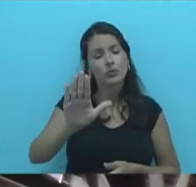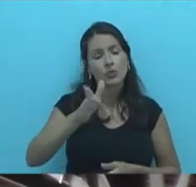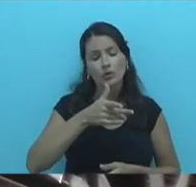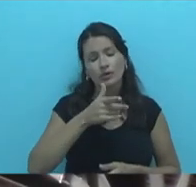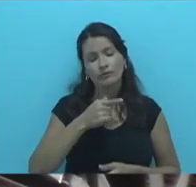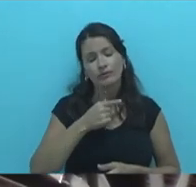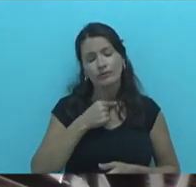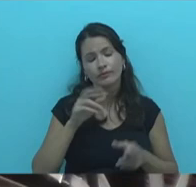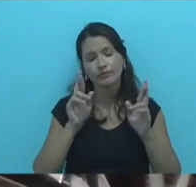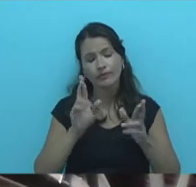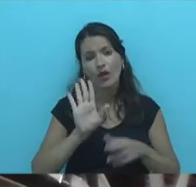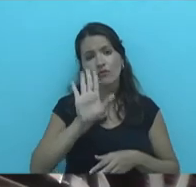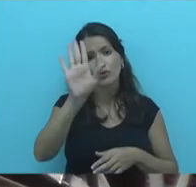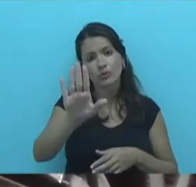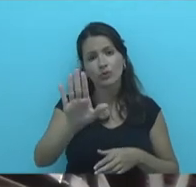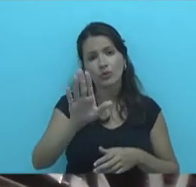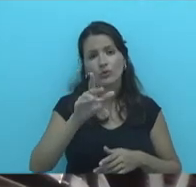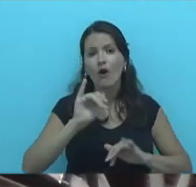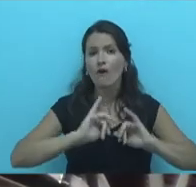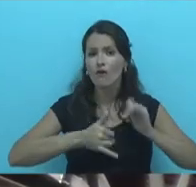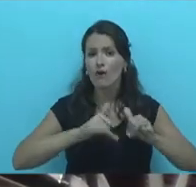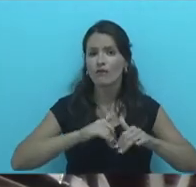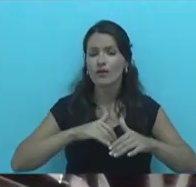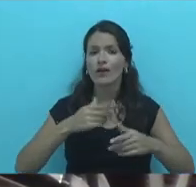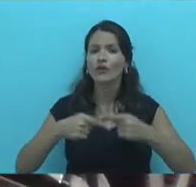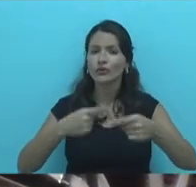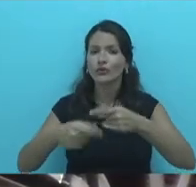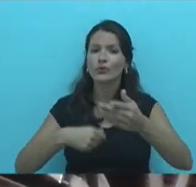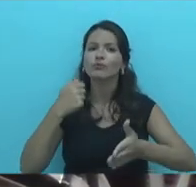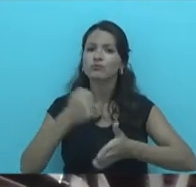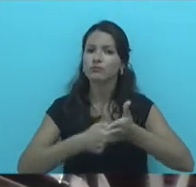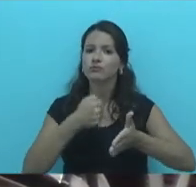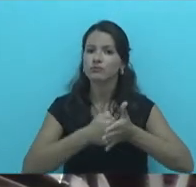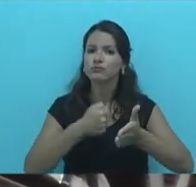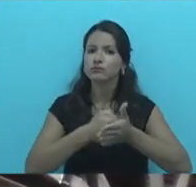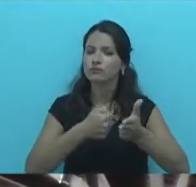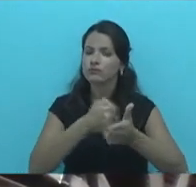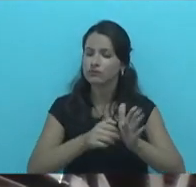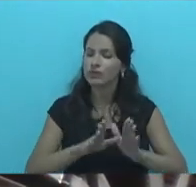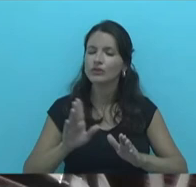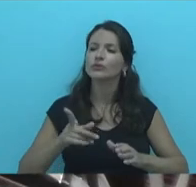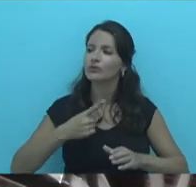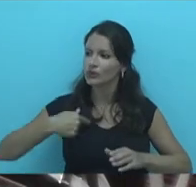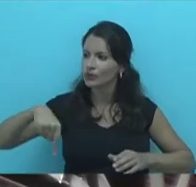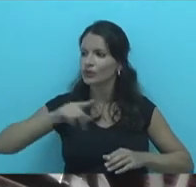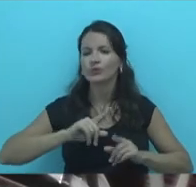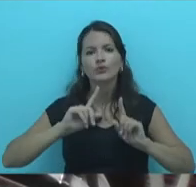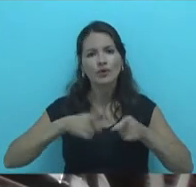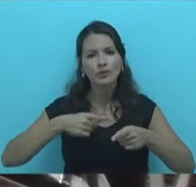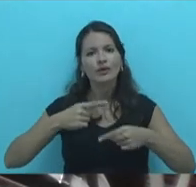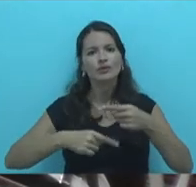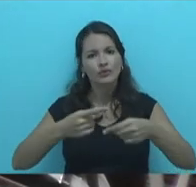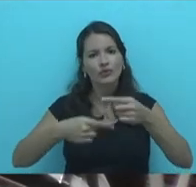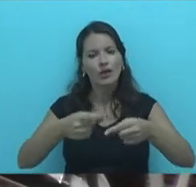generaciones sigan en esto, y nosotros seguiremos desde el llano, desde una banca, desde el lugar que estemos, por